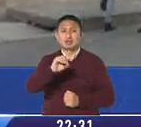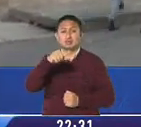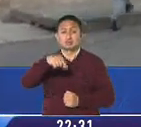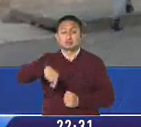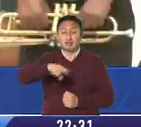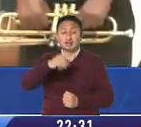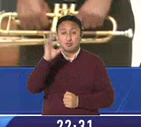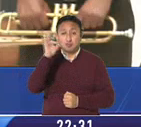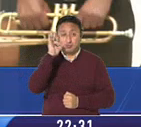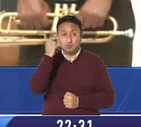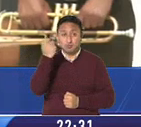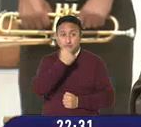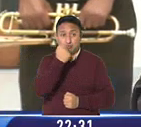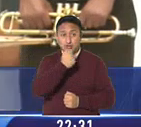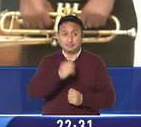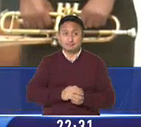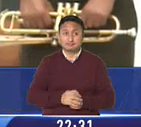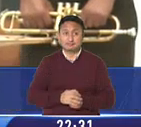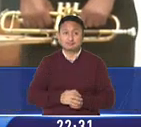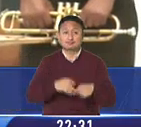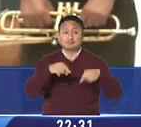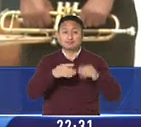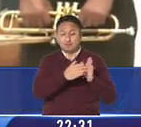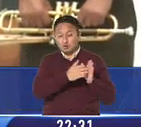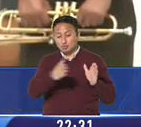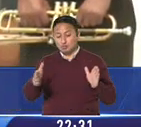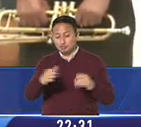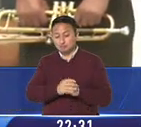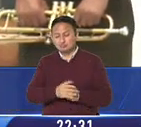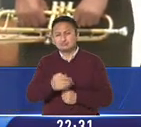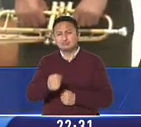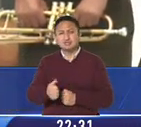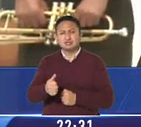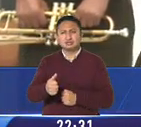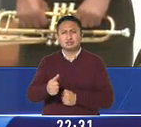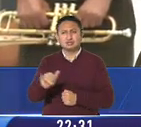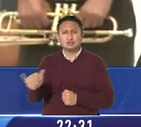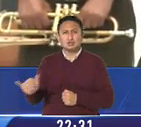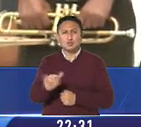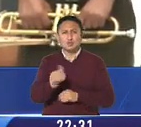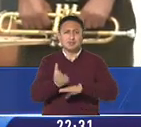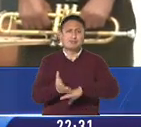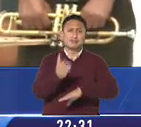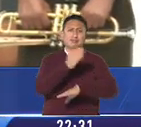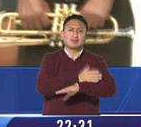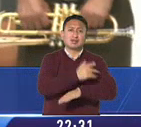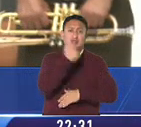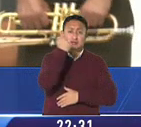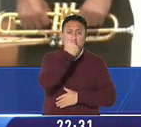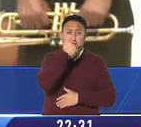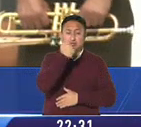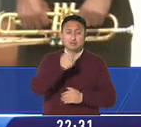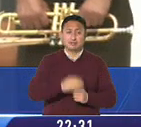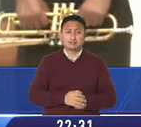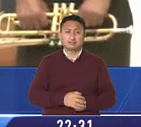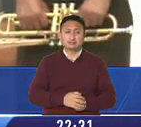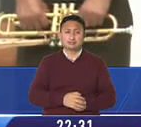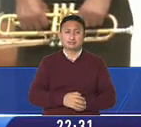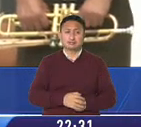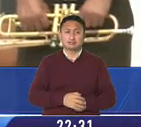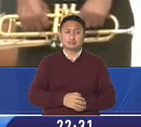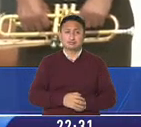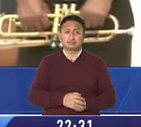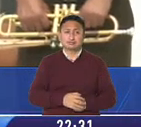y cocaína. Durante estos días se aprendió casi similar a la cantidad de droga que se ha aprendido, más bien